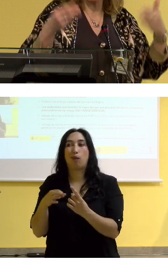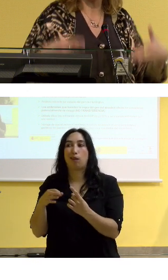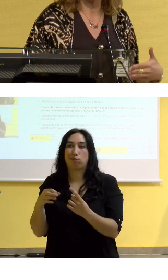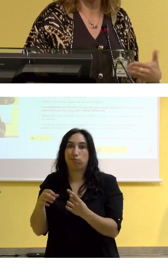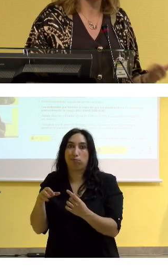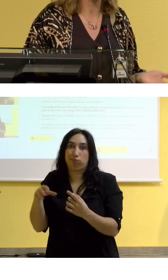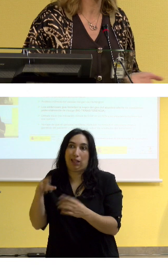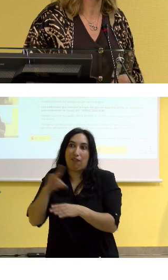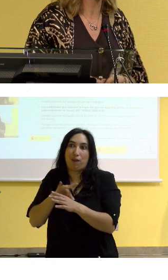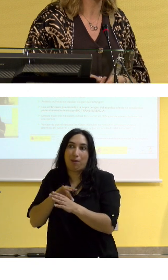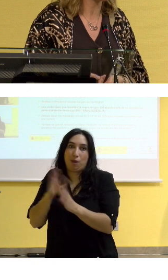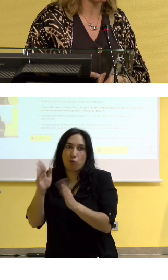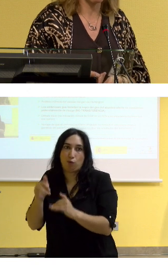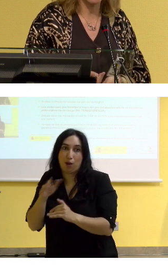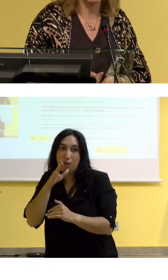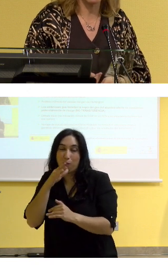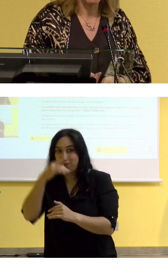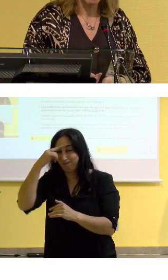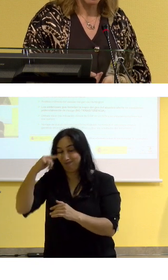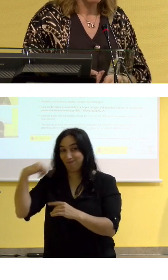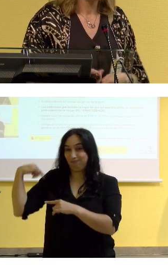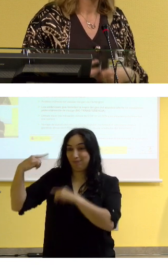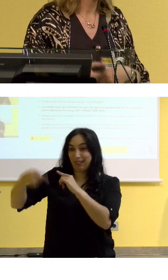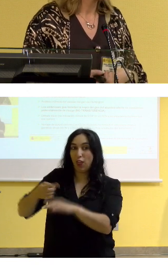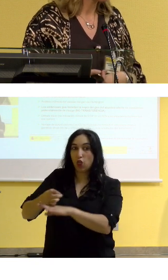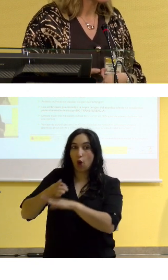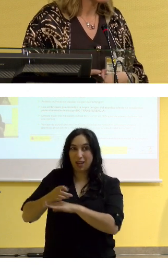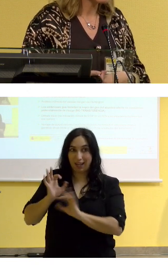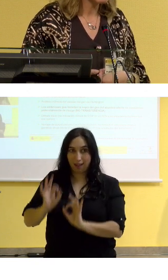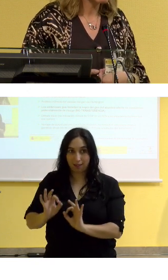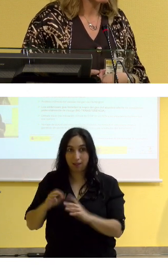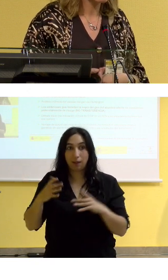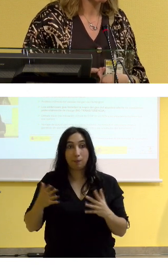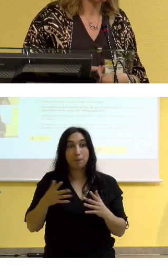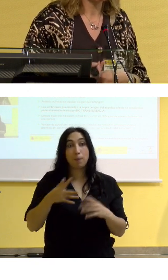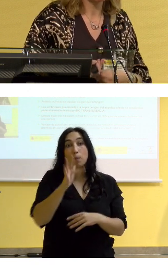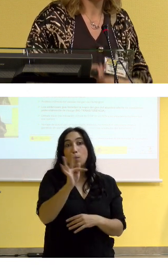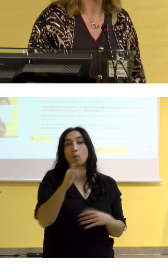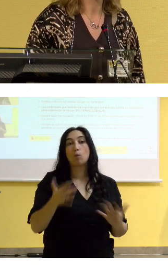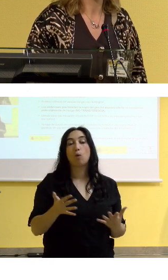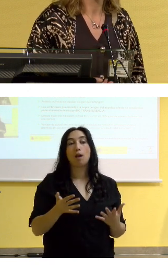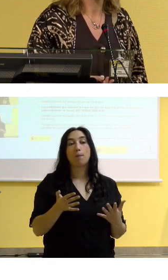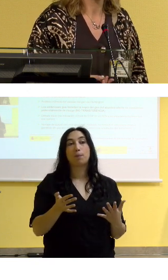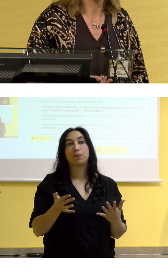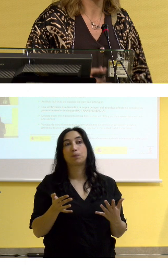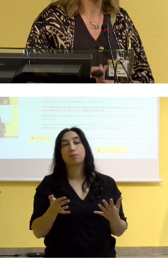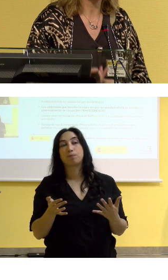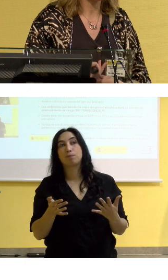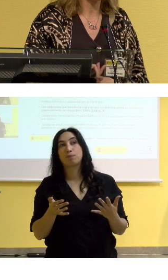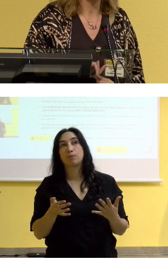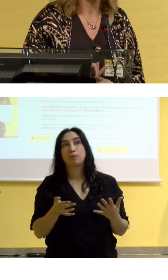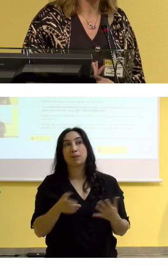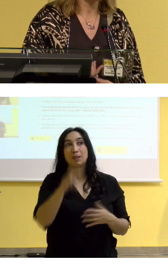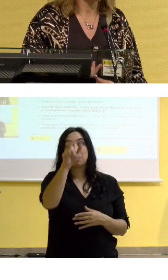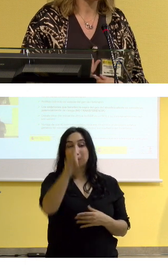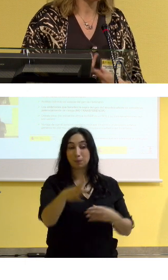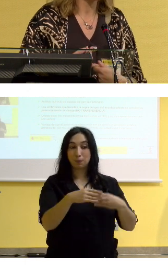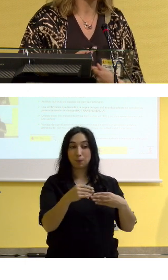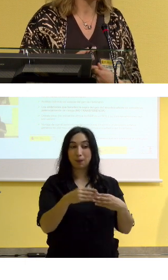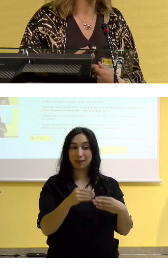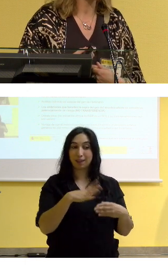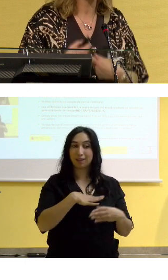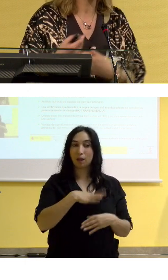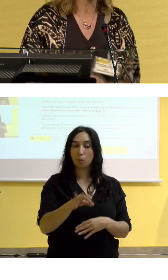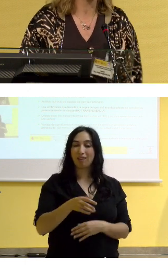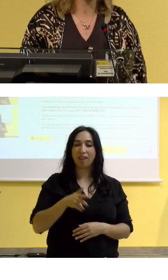hemos dicho que la herencia es autosómica dominante. Pero la ventaja que tiene es que permite, o sea, que el paciente sea capaz de